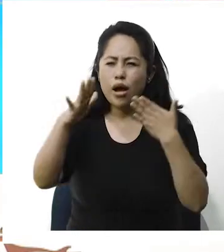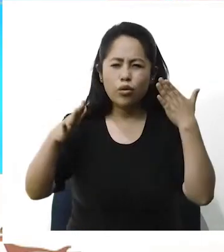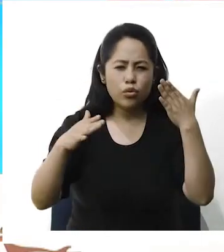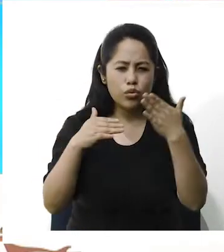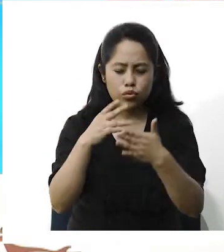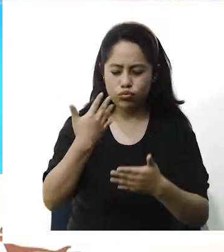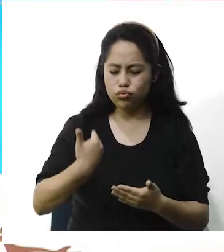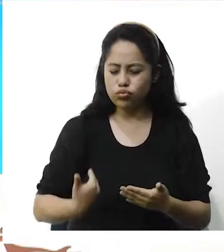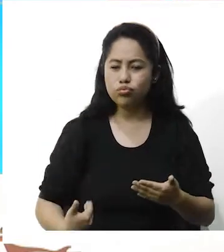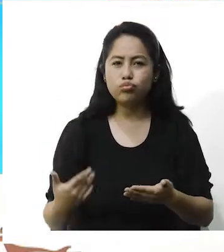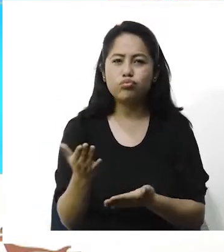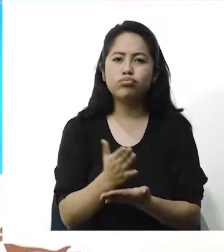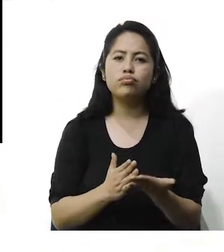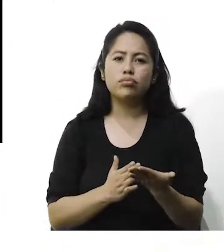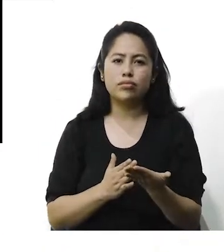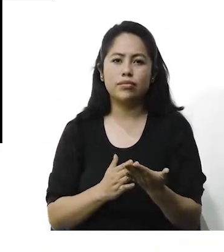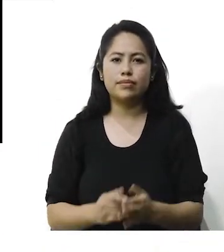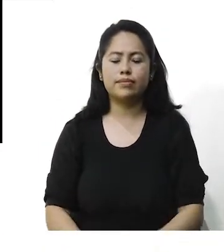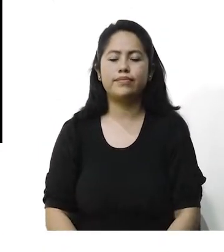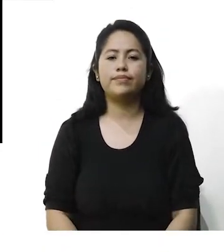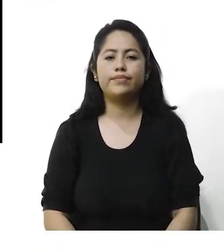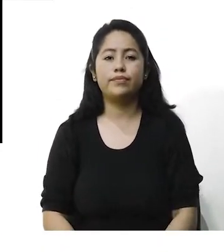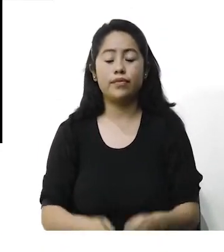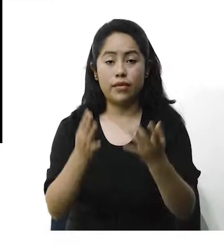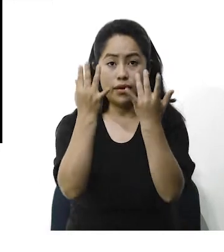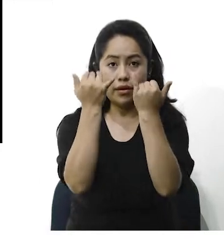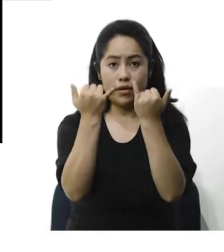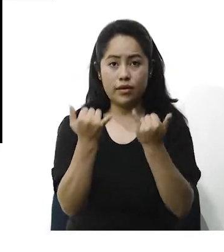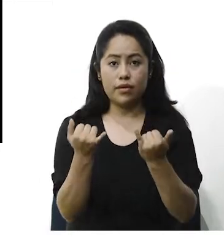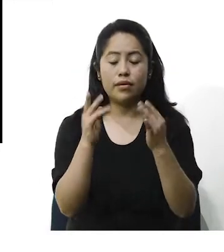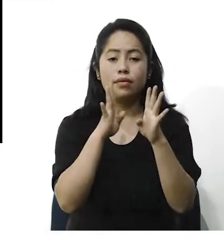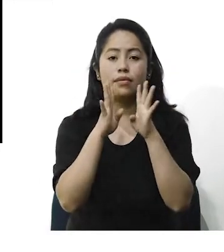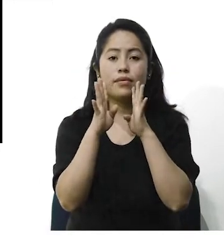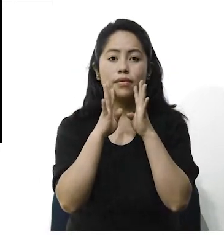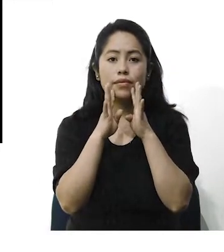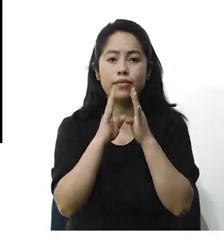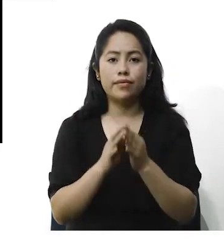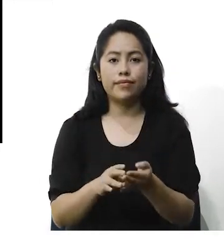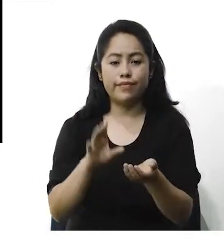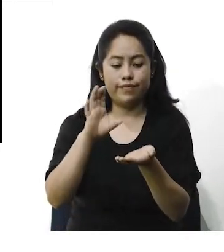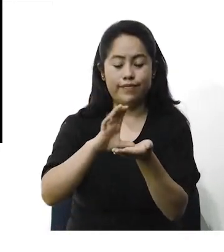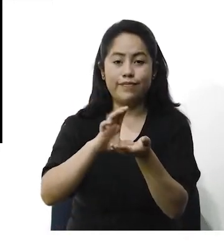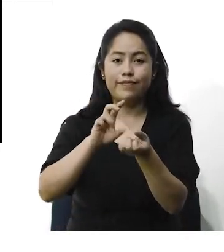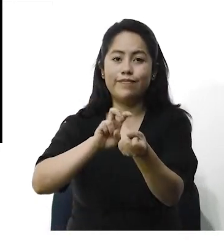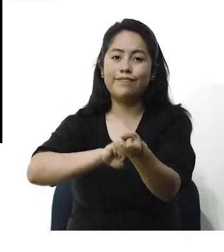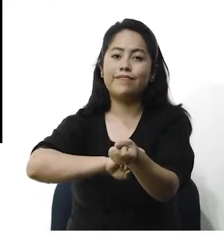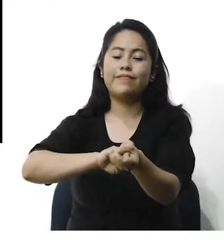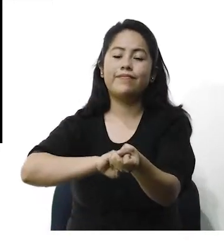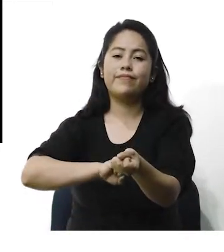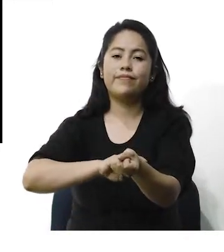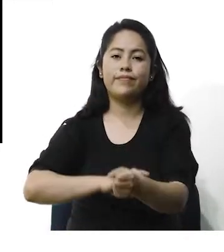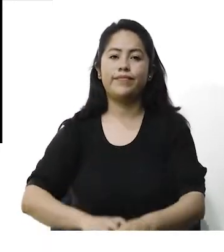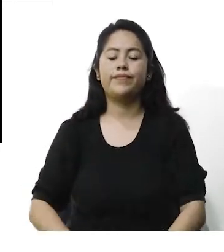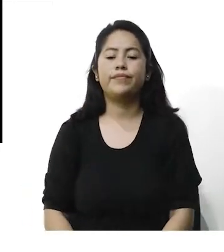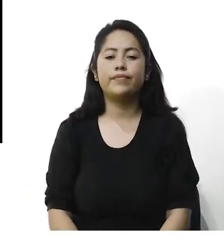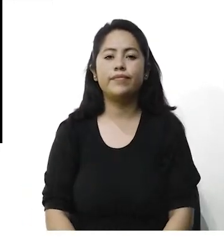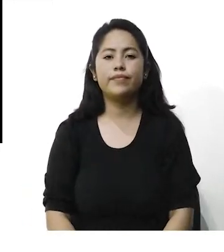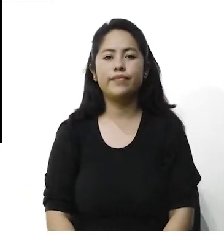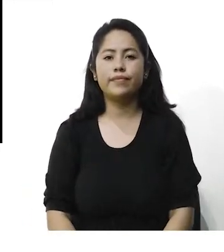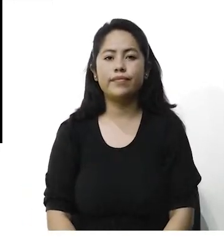nuestro organismo. Entonces, el día de hoy hablaremos de estas, de las